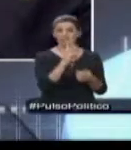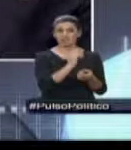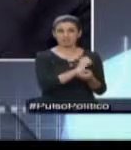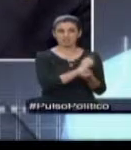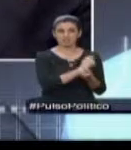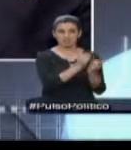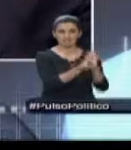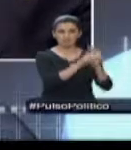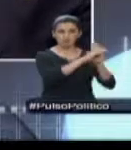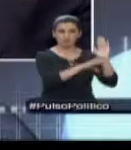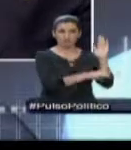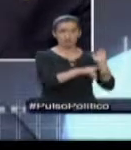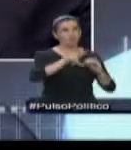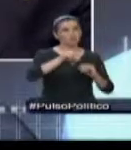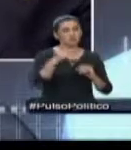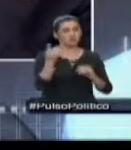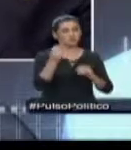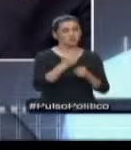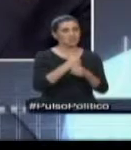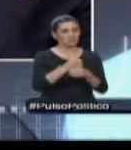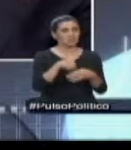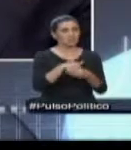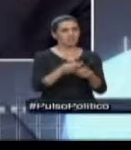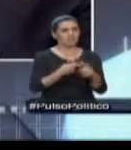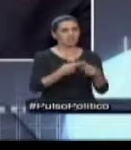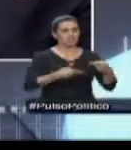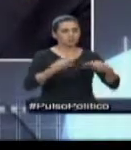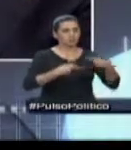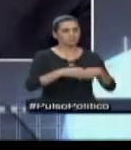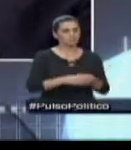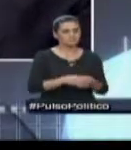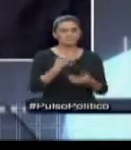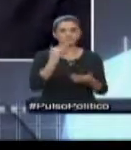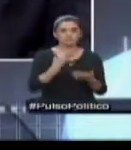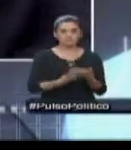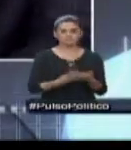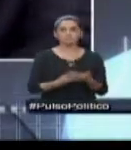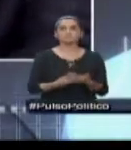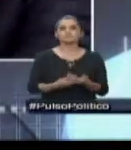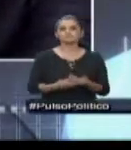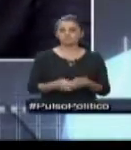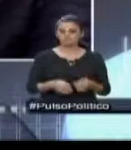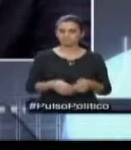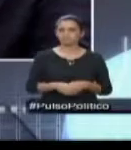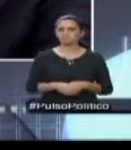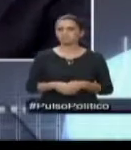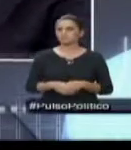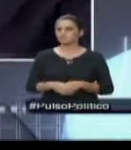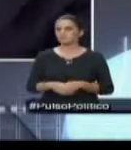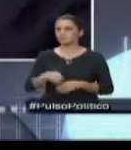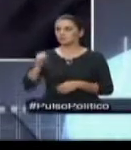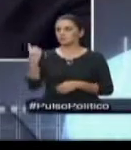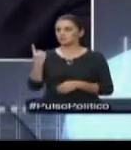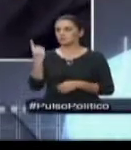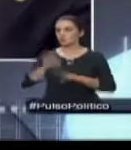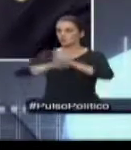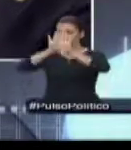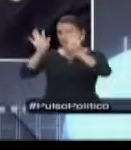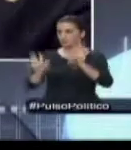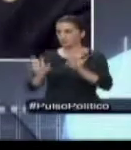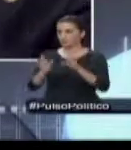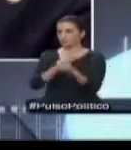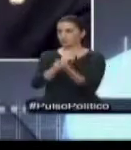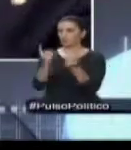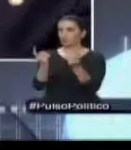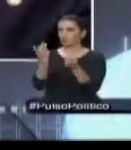no debería ser tramitada en segundo debate gracias minutos para juan carlos cassinelli si solo precisó las